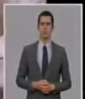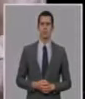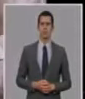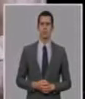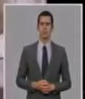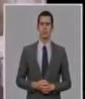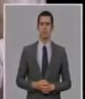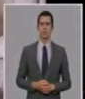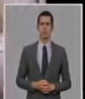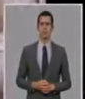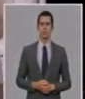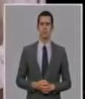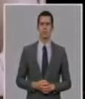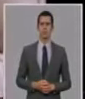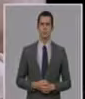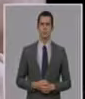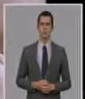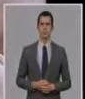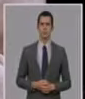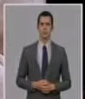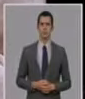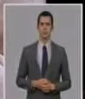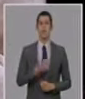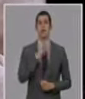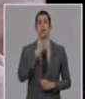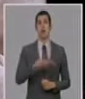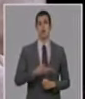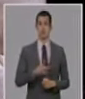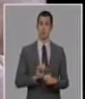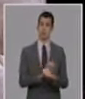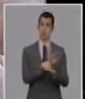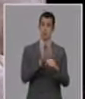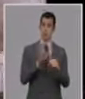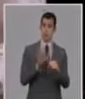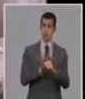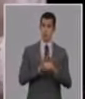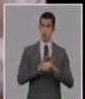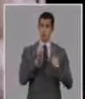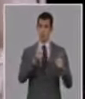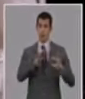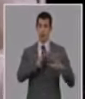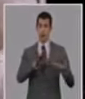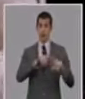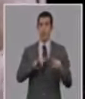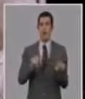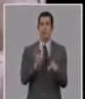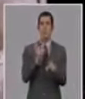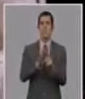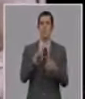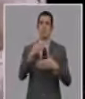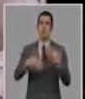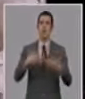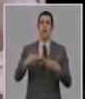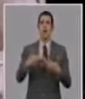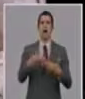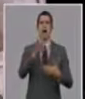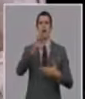digamos una respuesta inflamatoria persistente en estos pacientes, y sin lugar a dudas estos dos